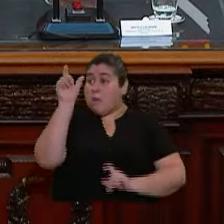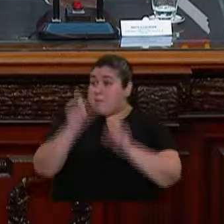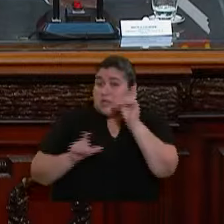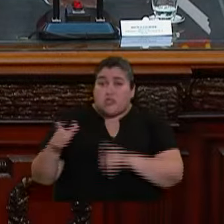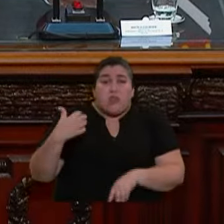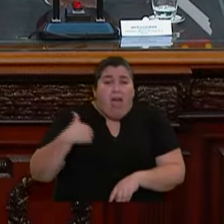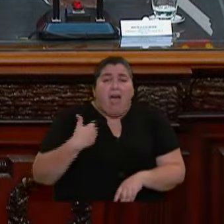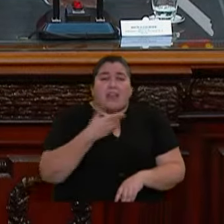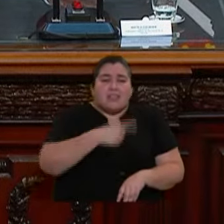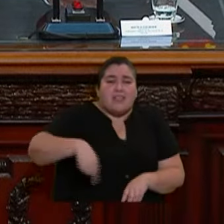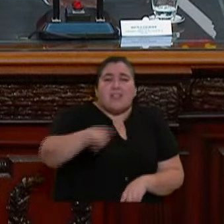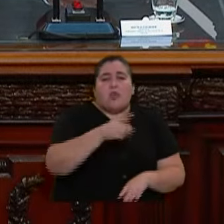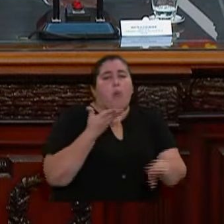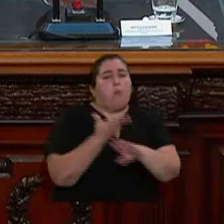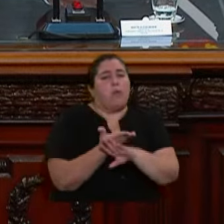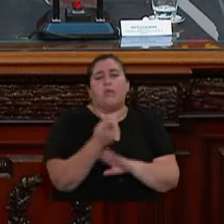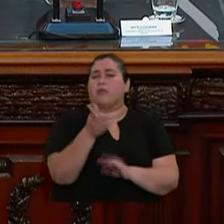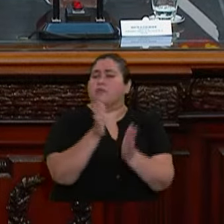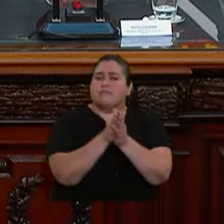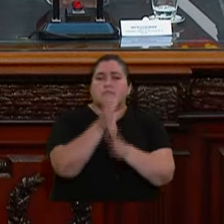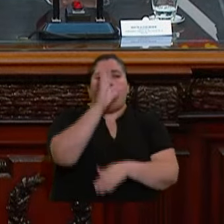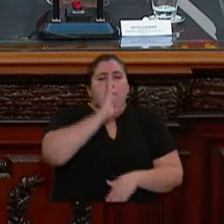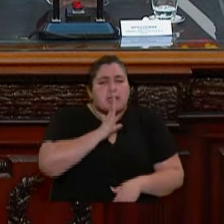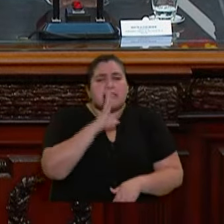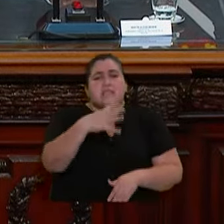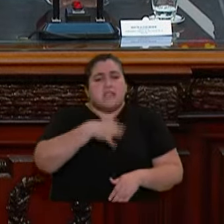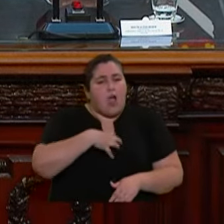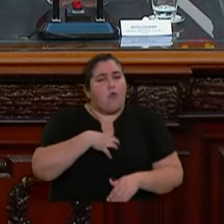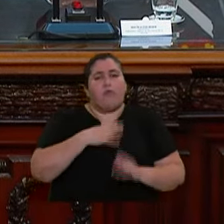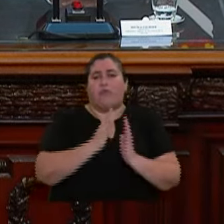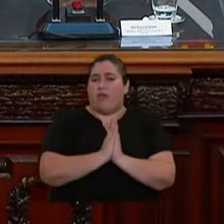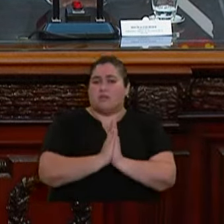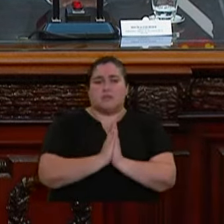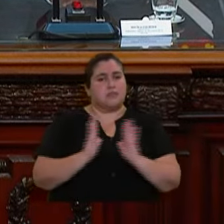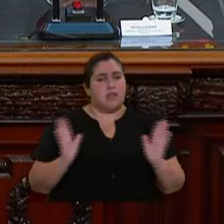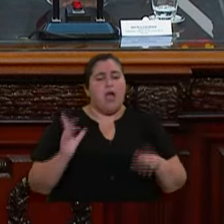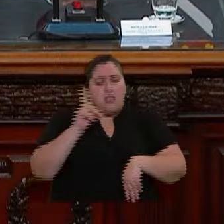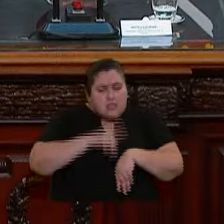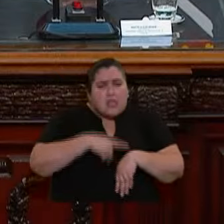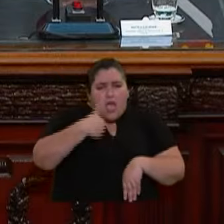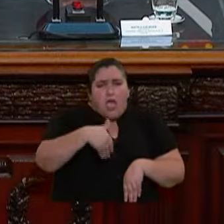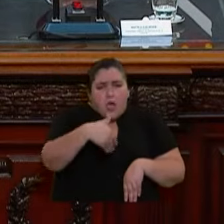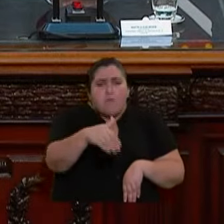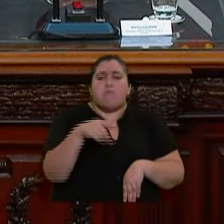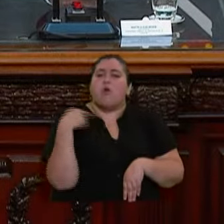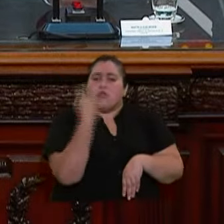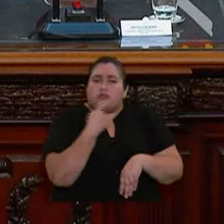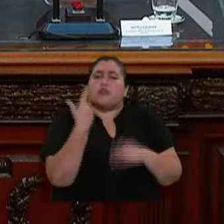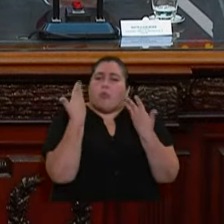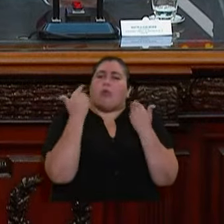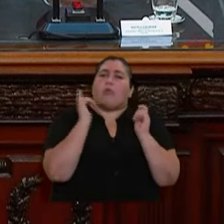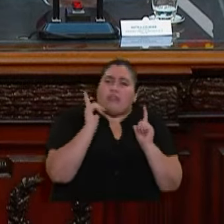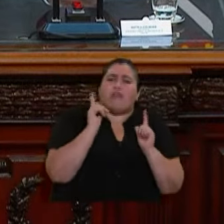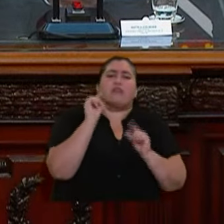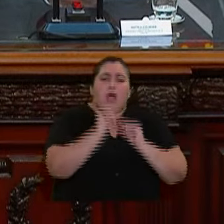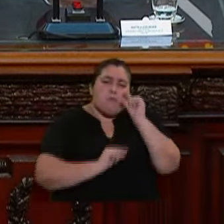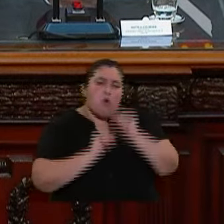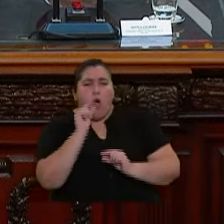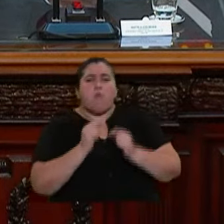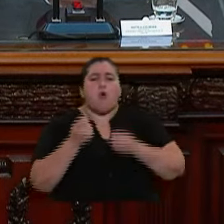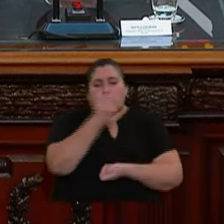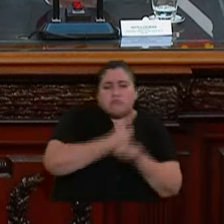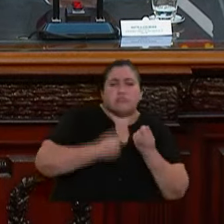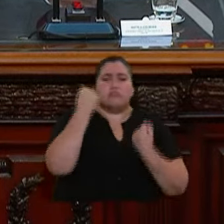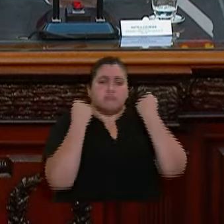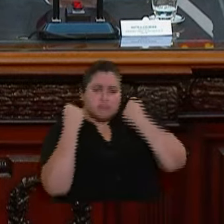les pido solo una cosa: paciencia y confianza. Falta un tiempo para que podamos percibir el fruto del saneamiento económico y